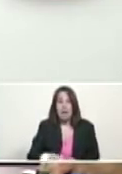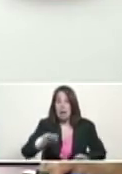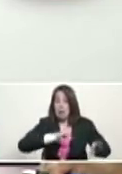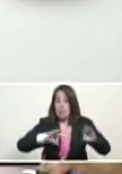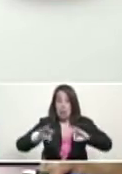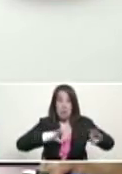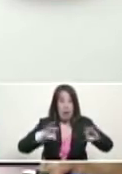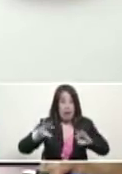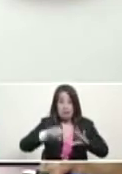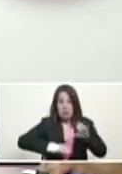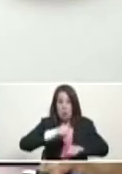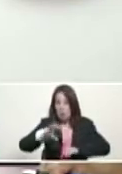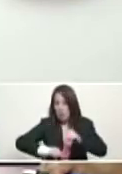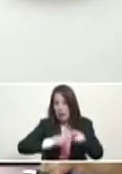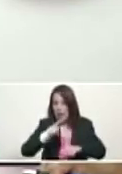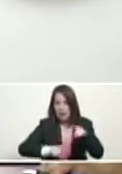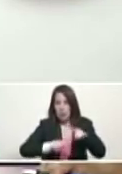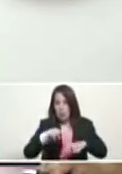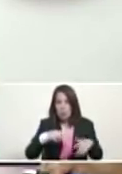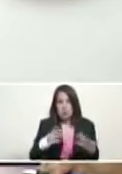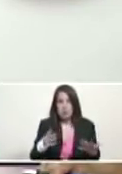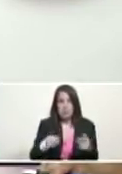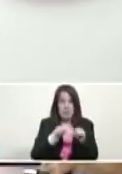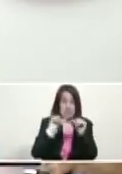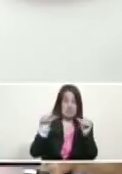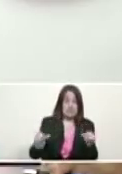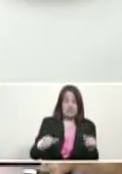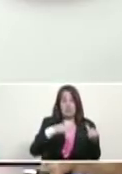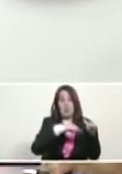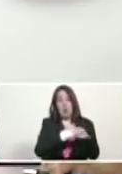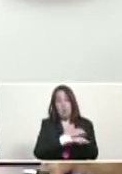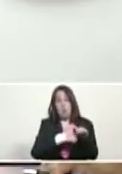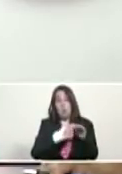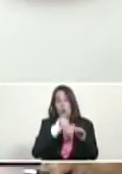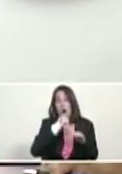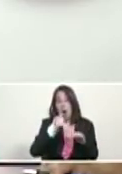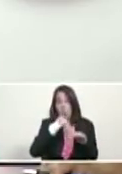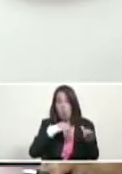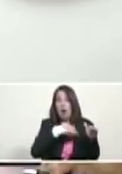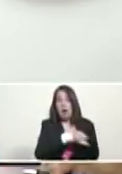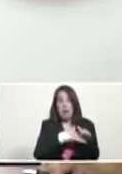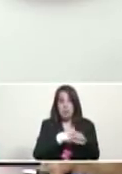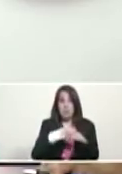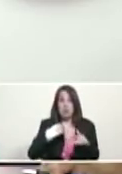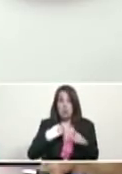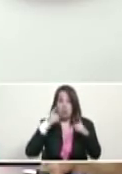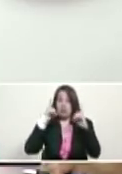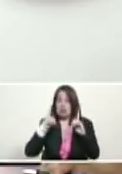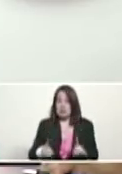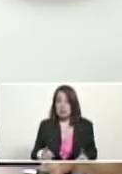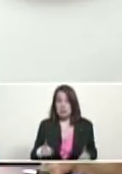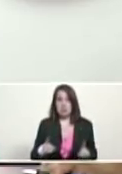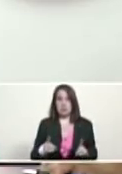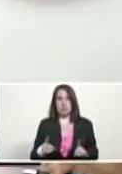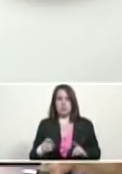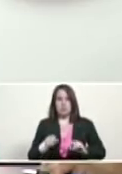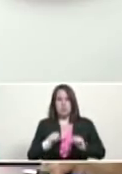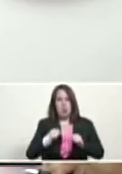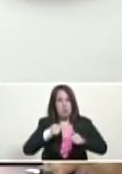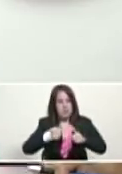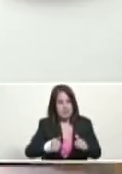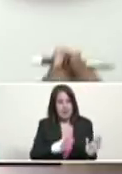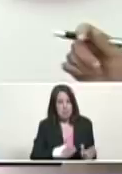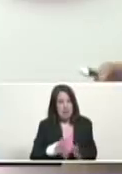Prepararse, pues, prepararse. Sus sistemas de depósito de agua. He decidido iniciar un